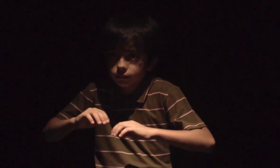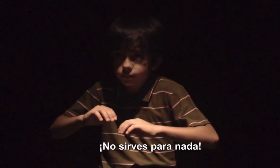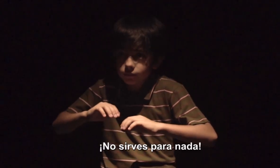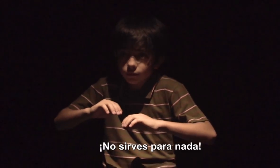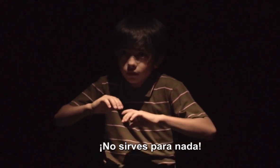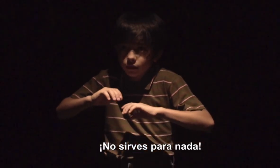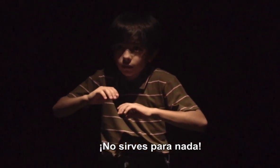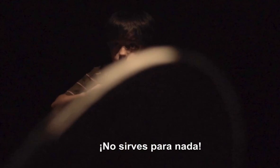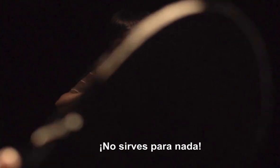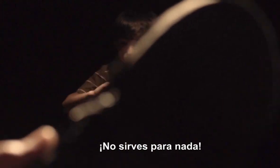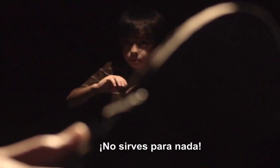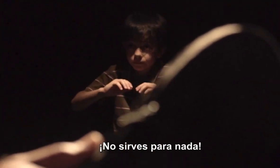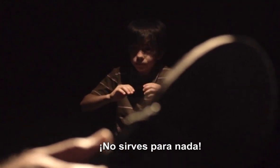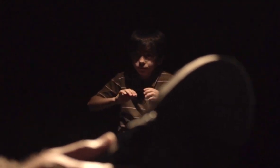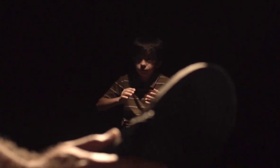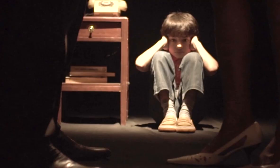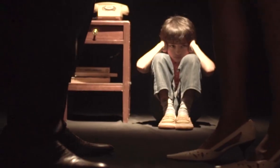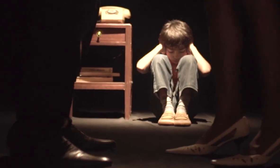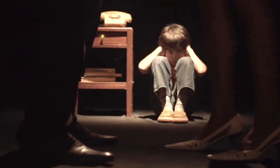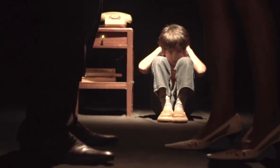no sirves para nada